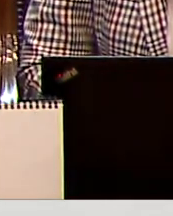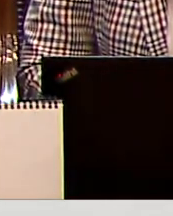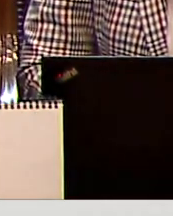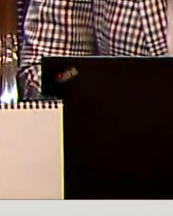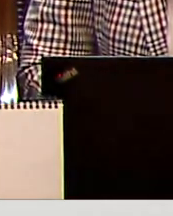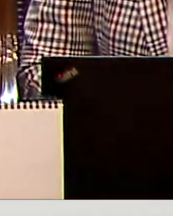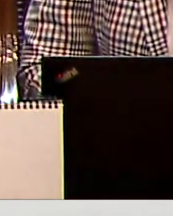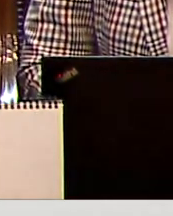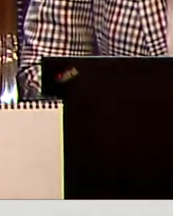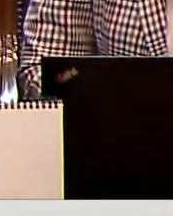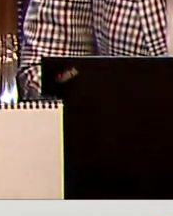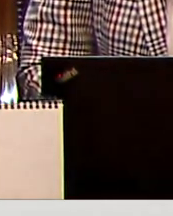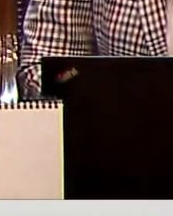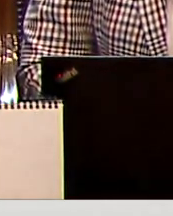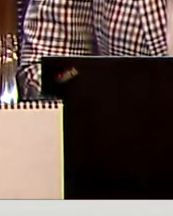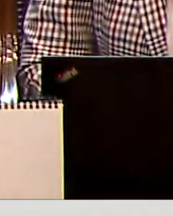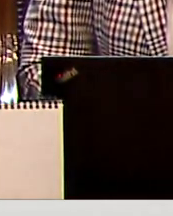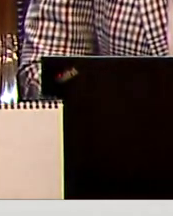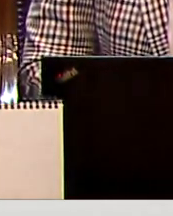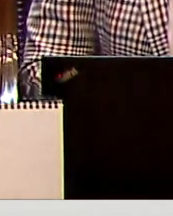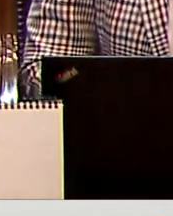diputado boadilla